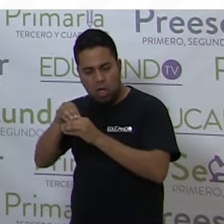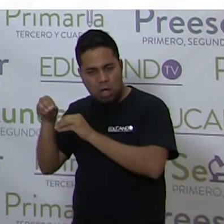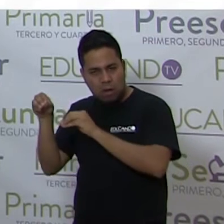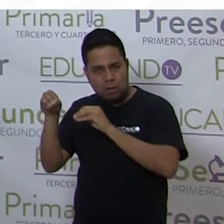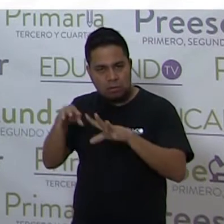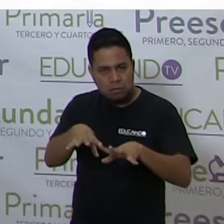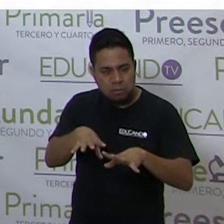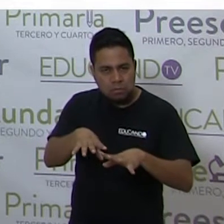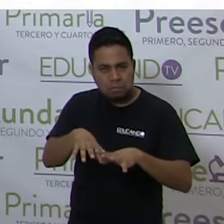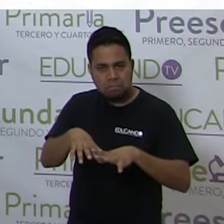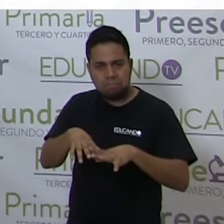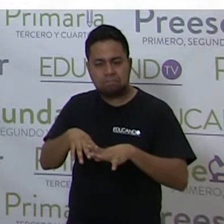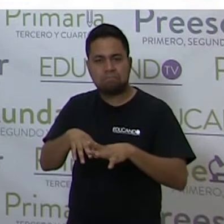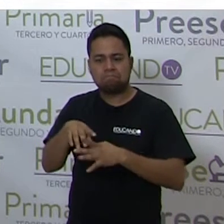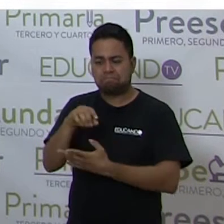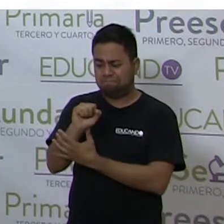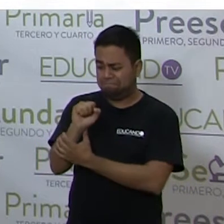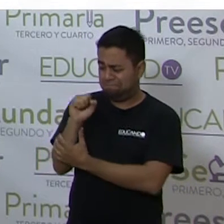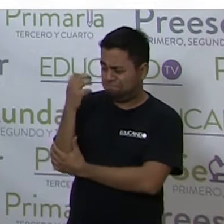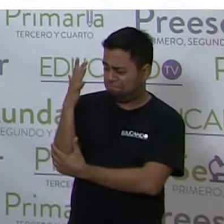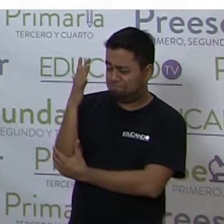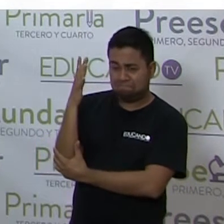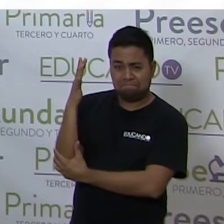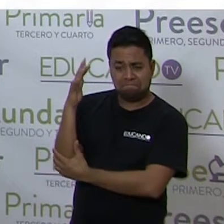guardianes de los bejucos, entre otros.